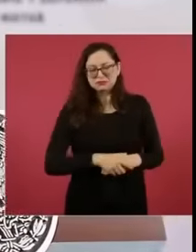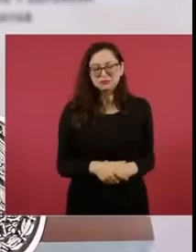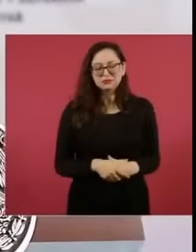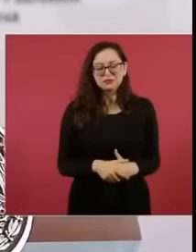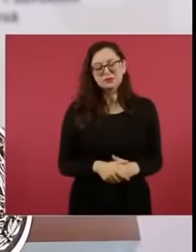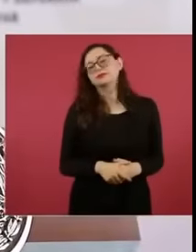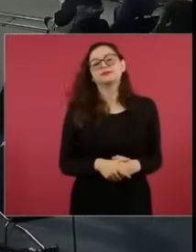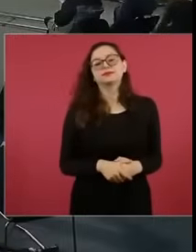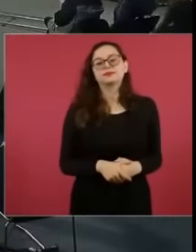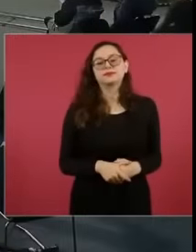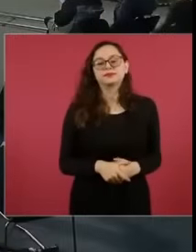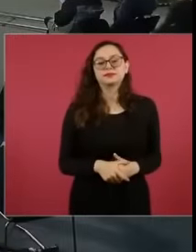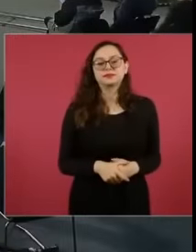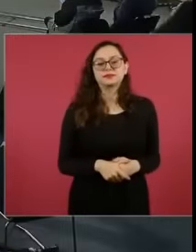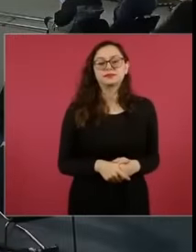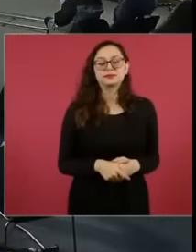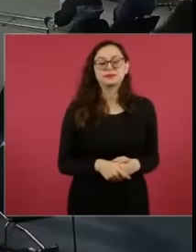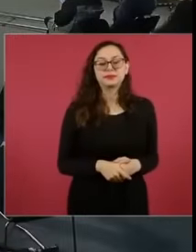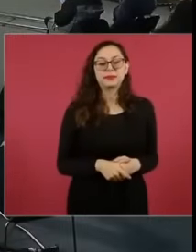Miren esto.